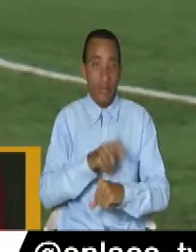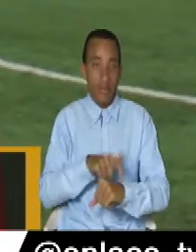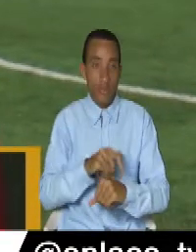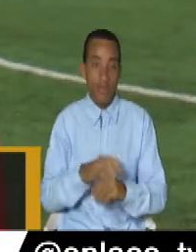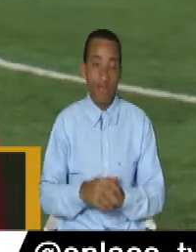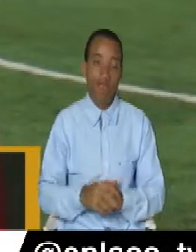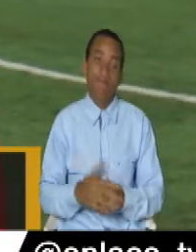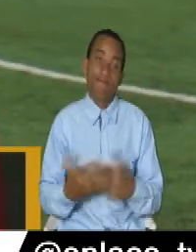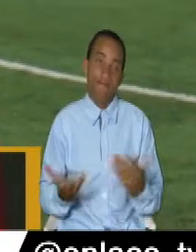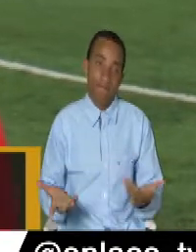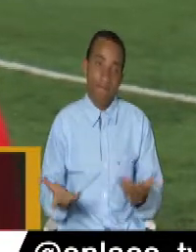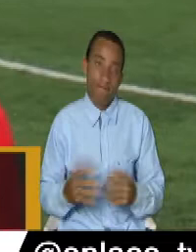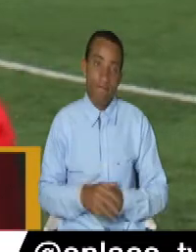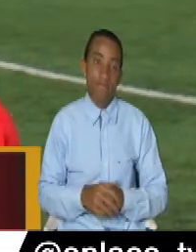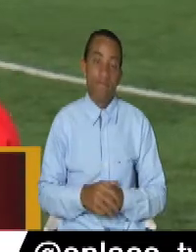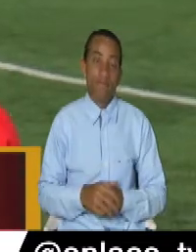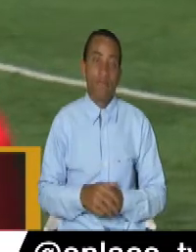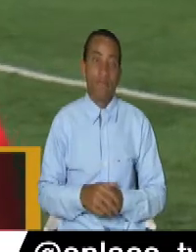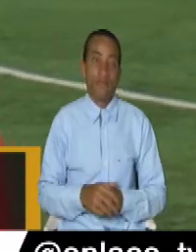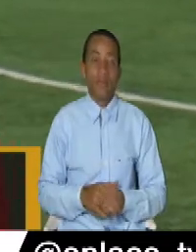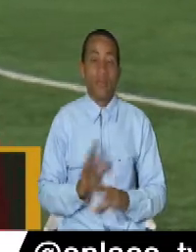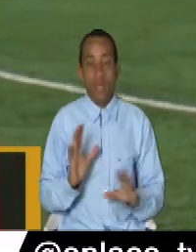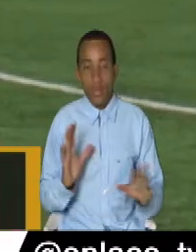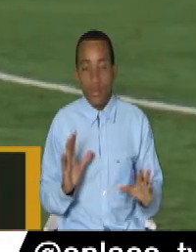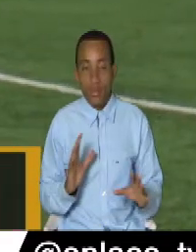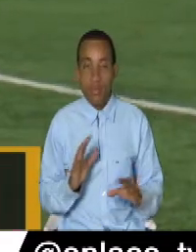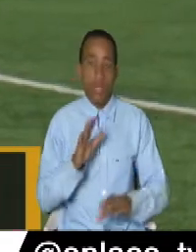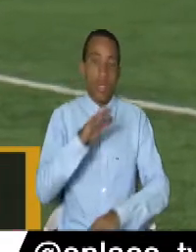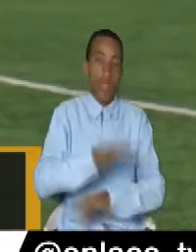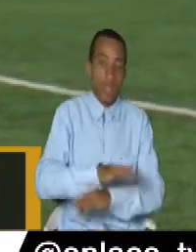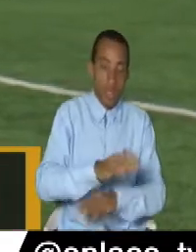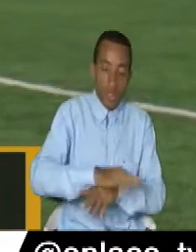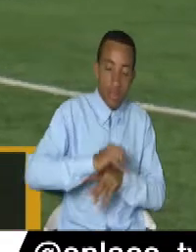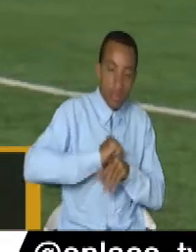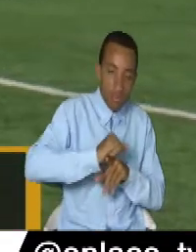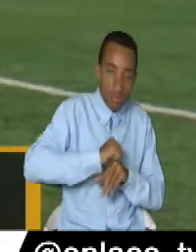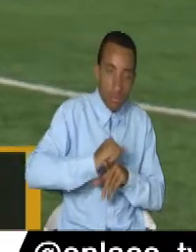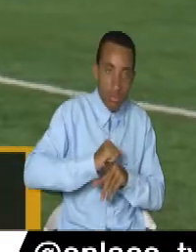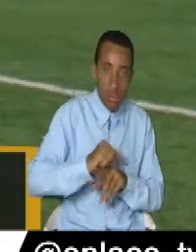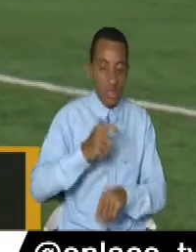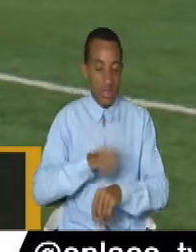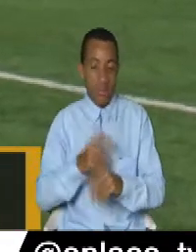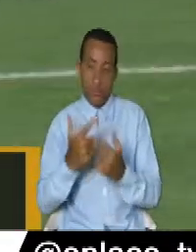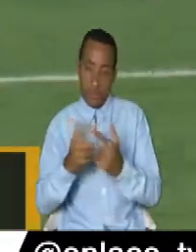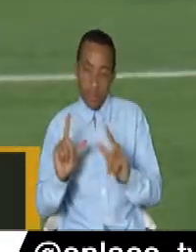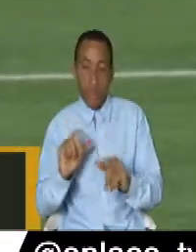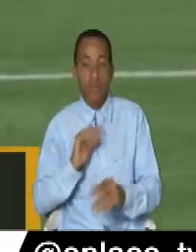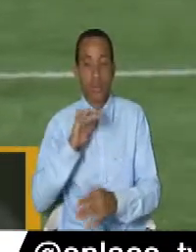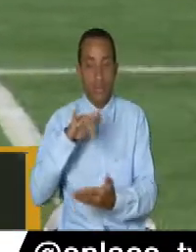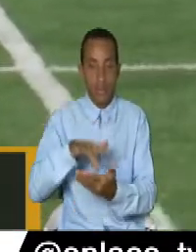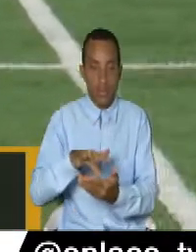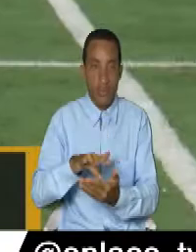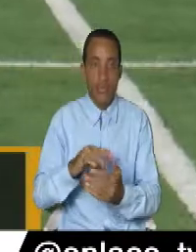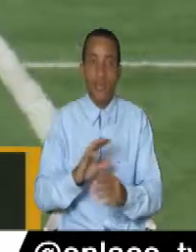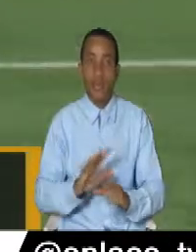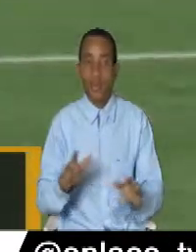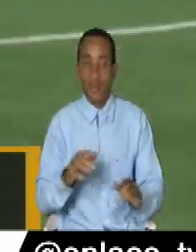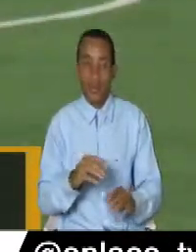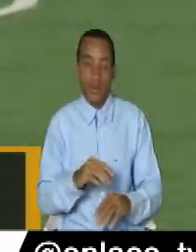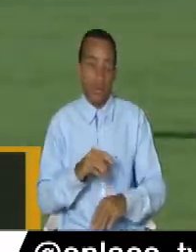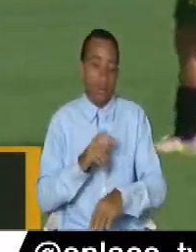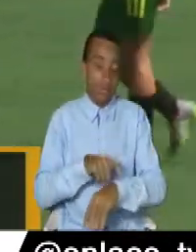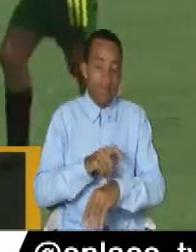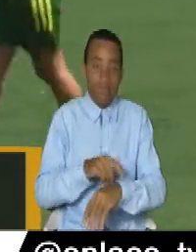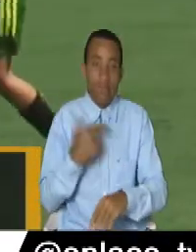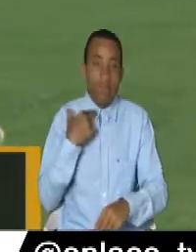por lo general se trata de entrenar en las tardes, en el tiempo que me queda, dar lo mejor de mí en ese poco tiempo que tengo